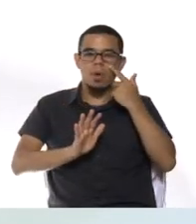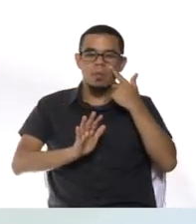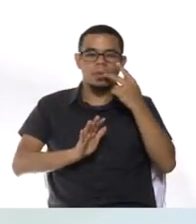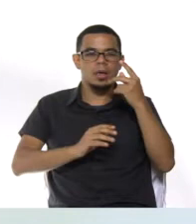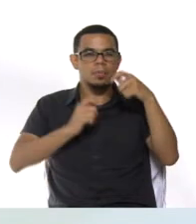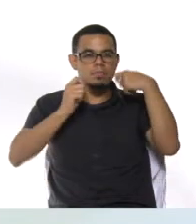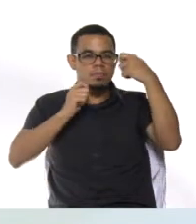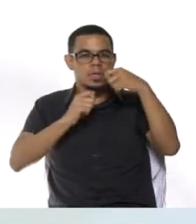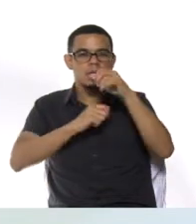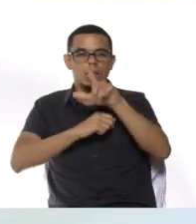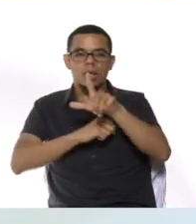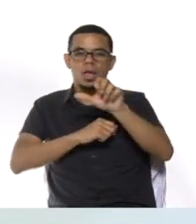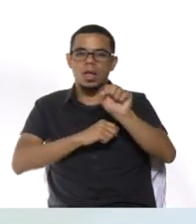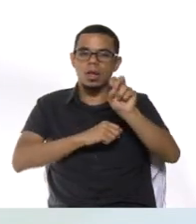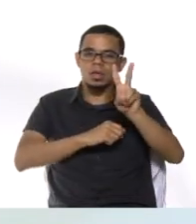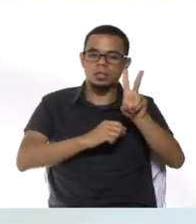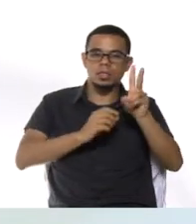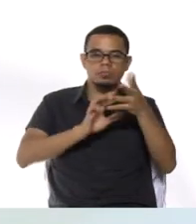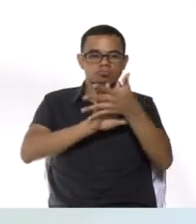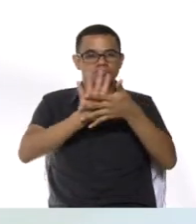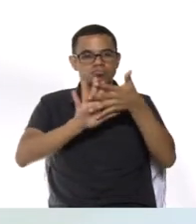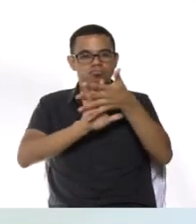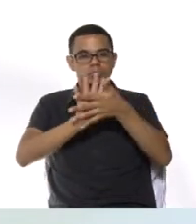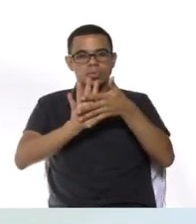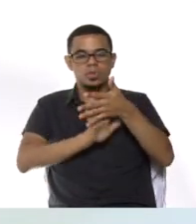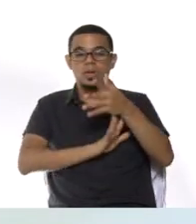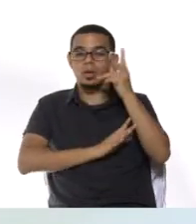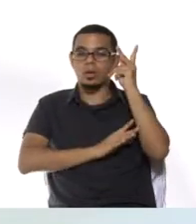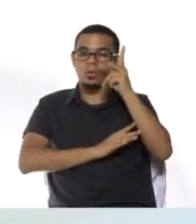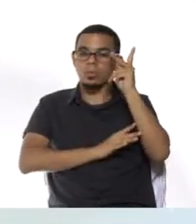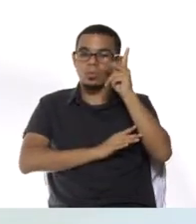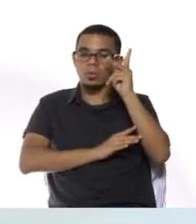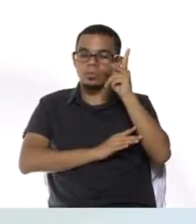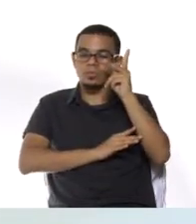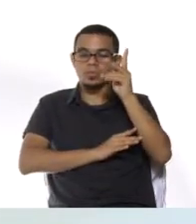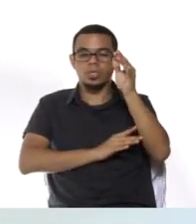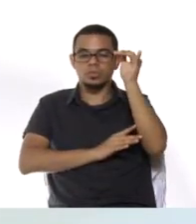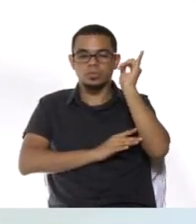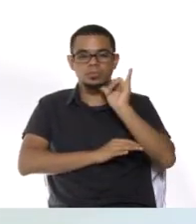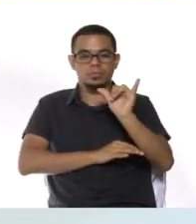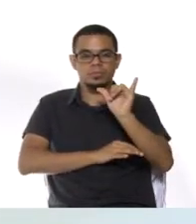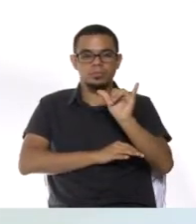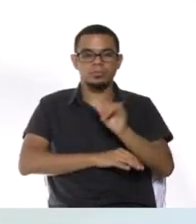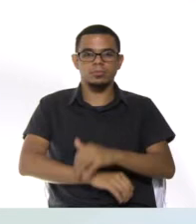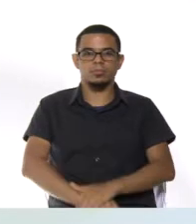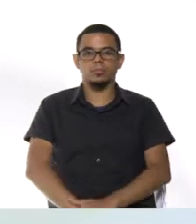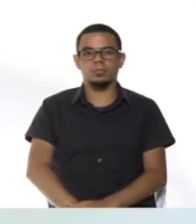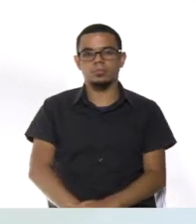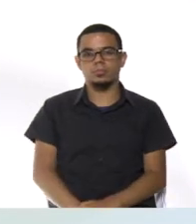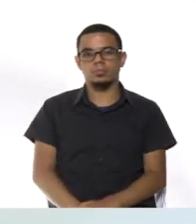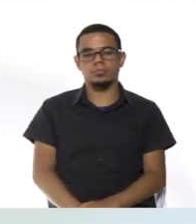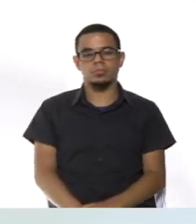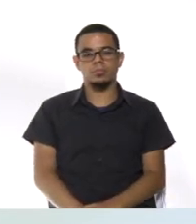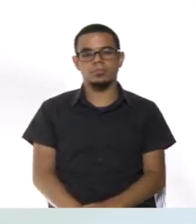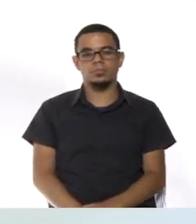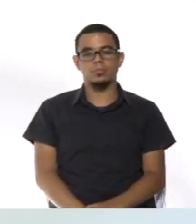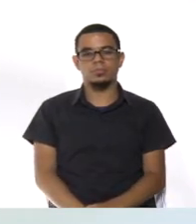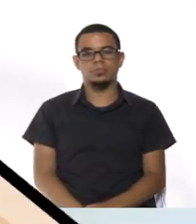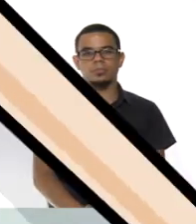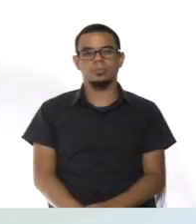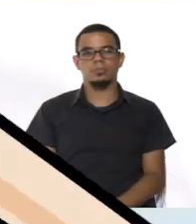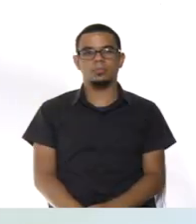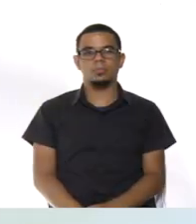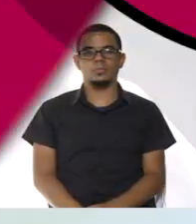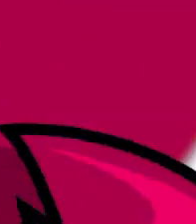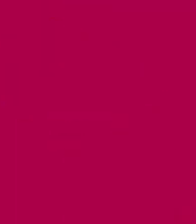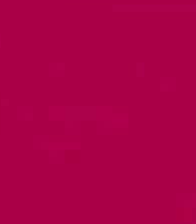hoy, vamos a ver nuestro video tutorial con las palabras clave en lengua de señas venezolana, por supuesto de la mano de la profesora Yolibel Aponte.